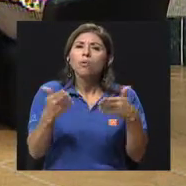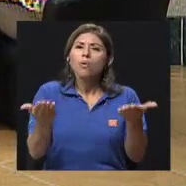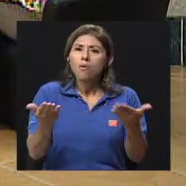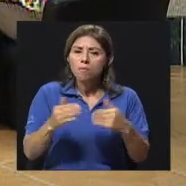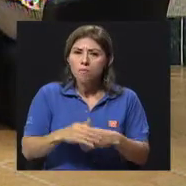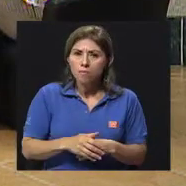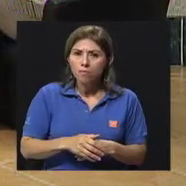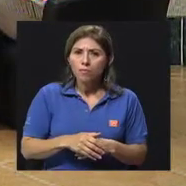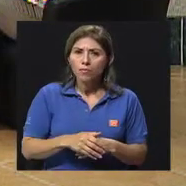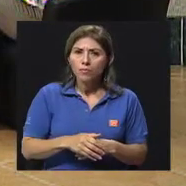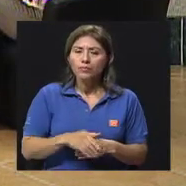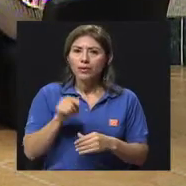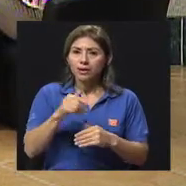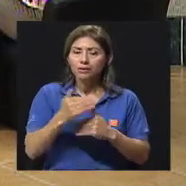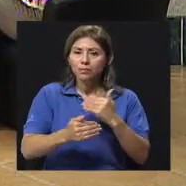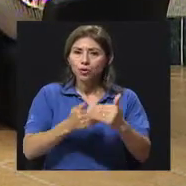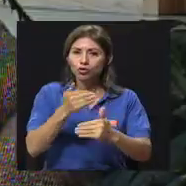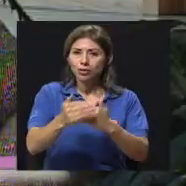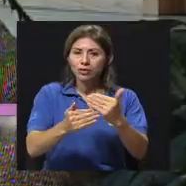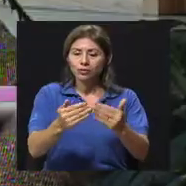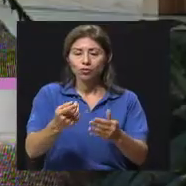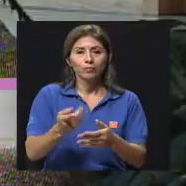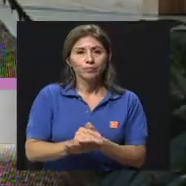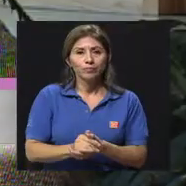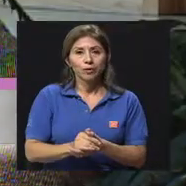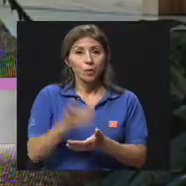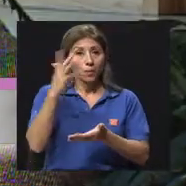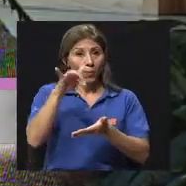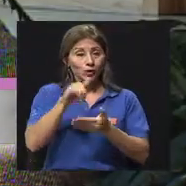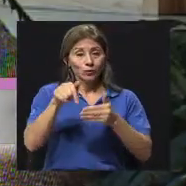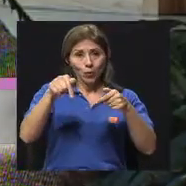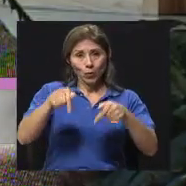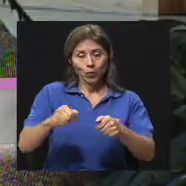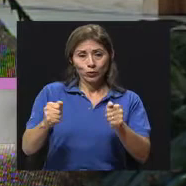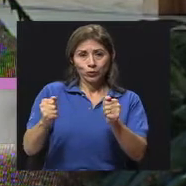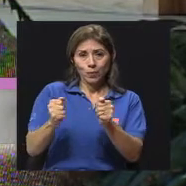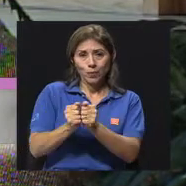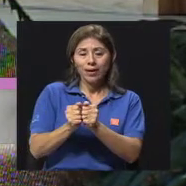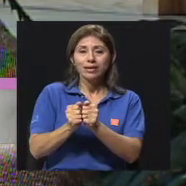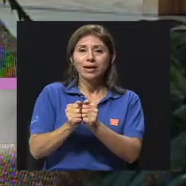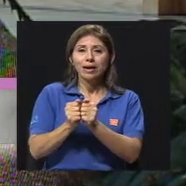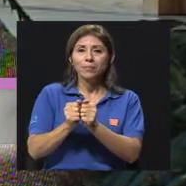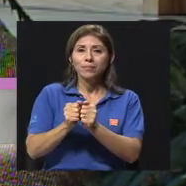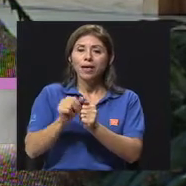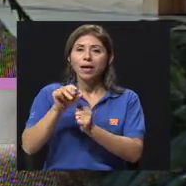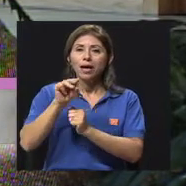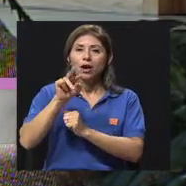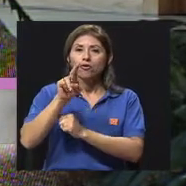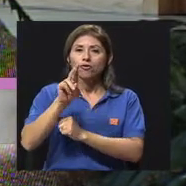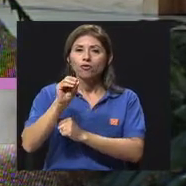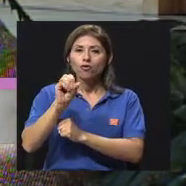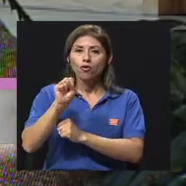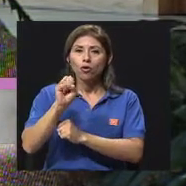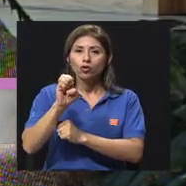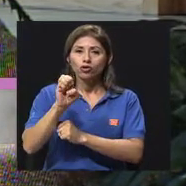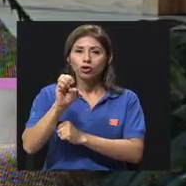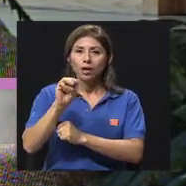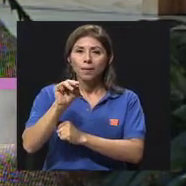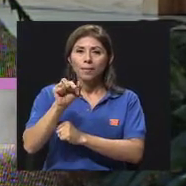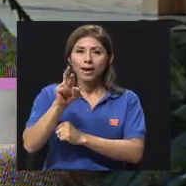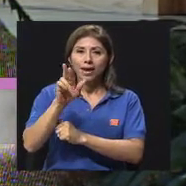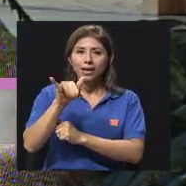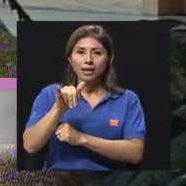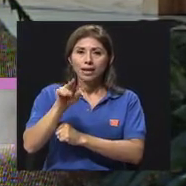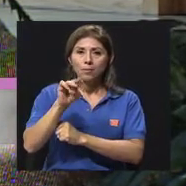eso, en ese proceso. Es por eso que el día de hoy nos acompaña doña Rosemary Munguía, quien